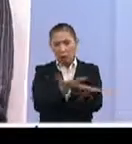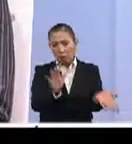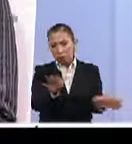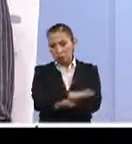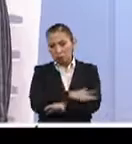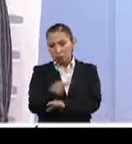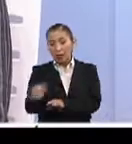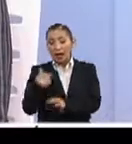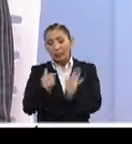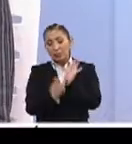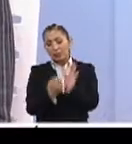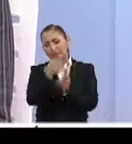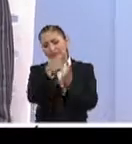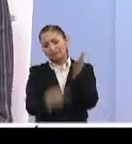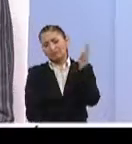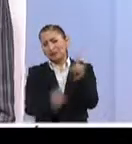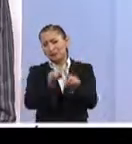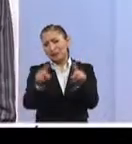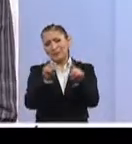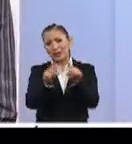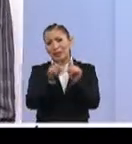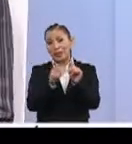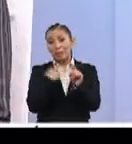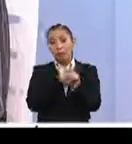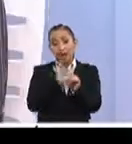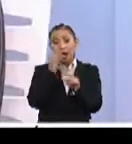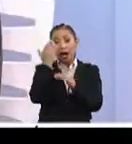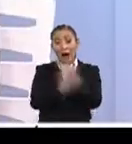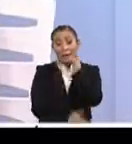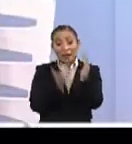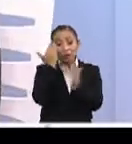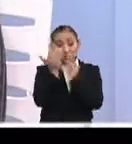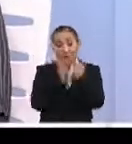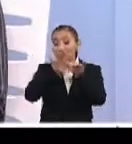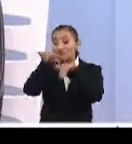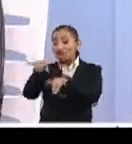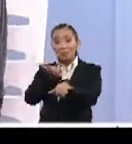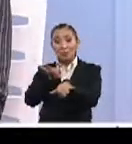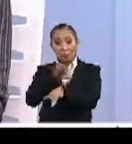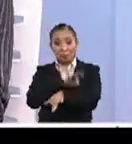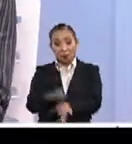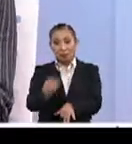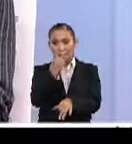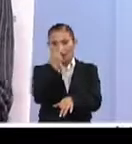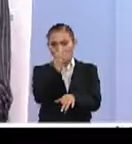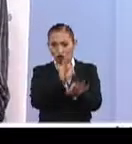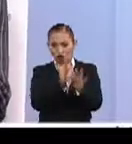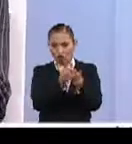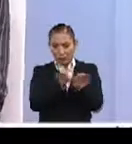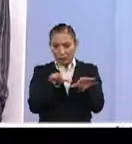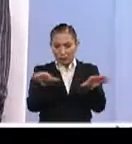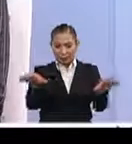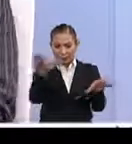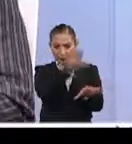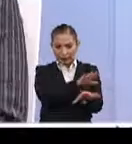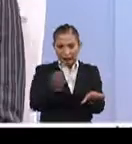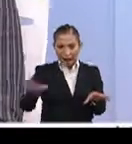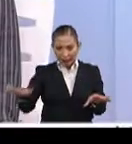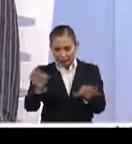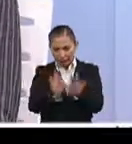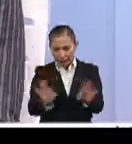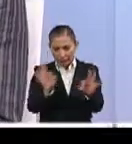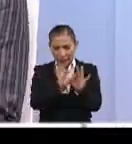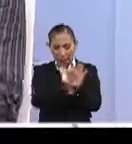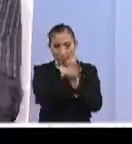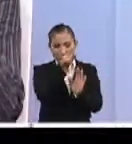Ofrece un gran índice de empleabilidad, ya que maneja dos vertientes o dos áreas